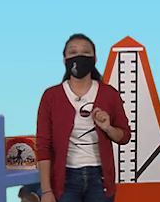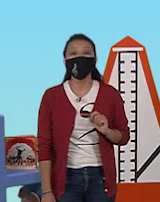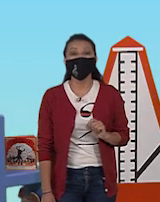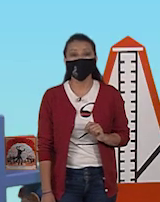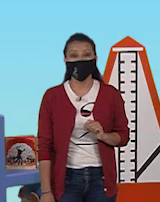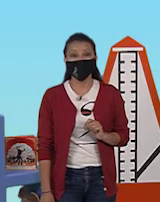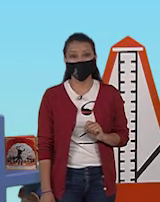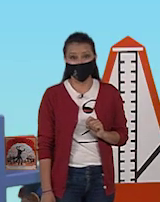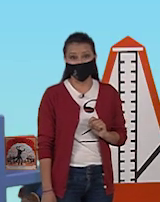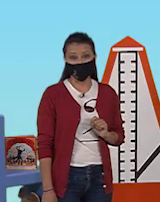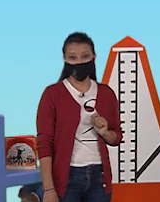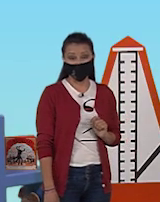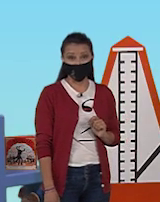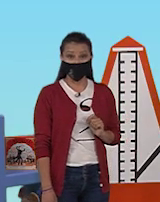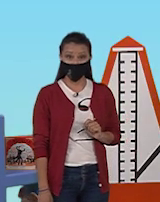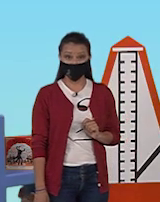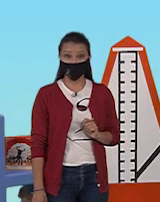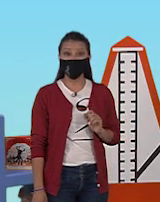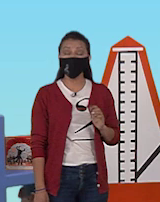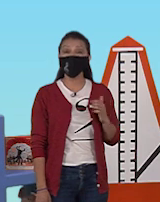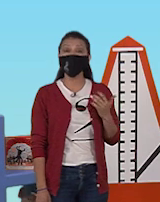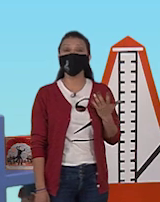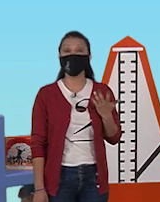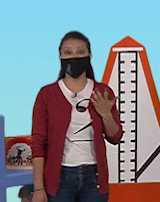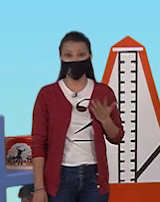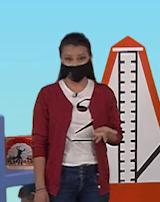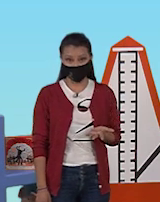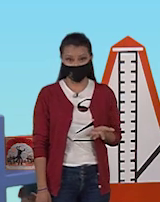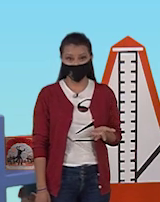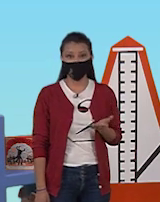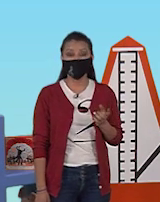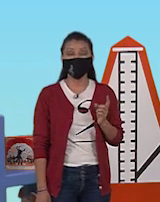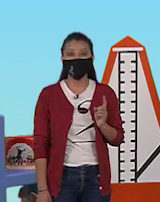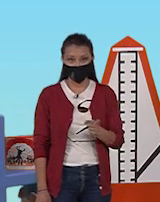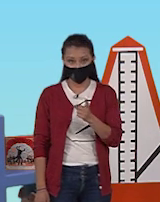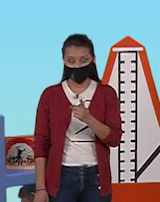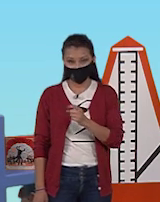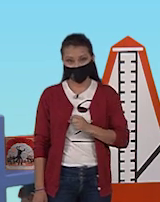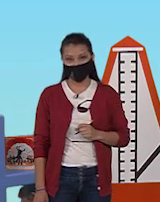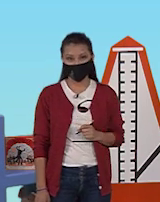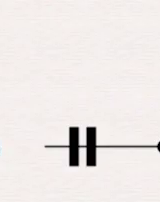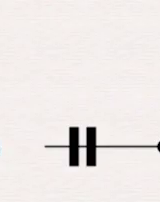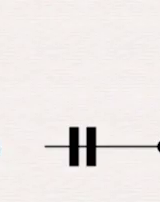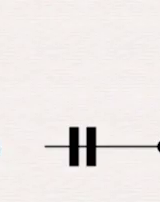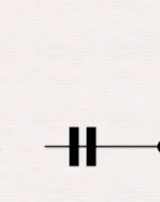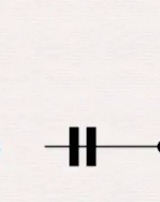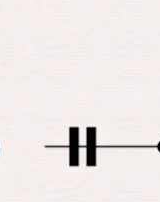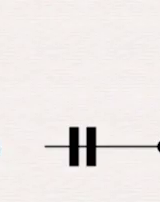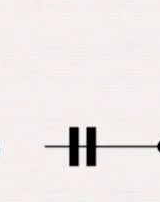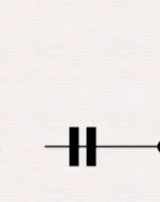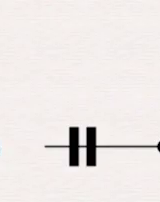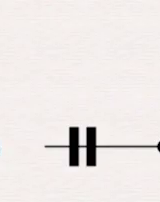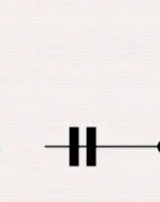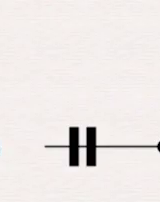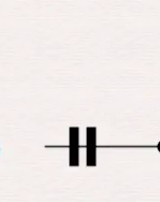El sonido corto tiene un solo pulso y se llama negra. Veamos a la negra.